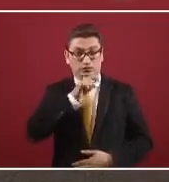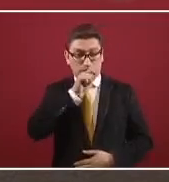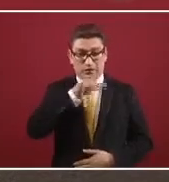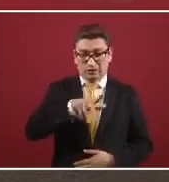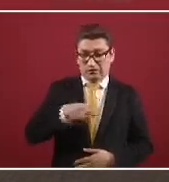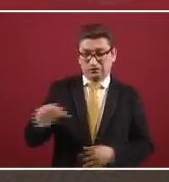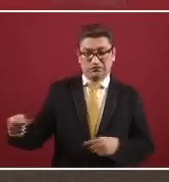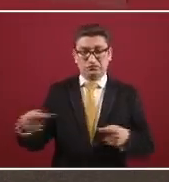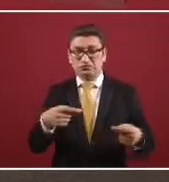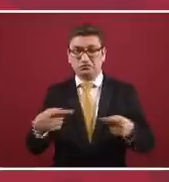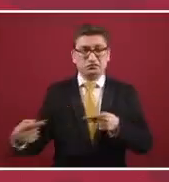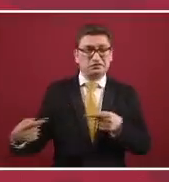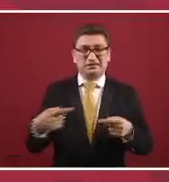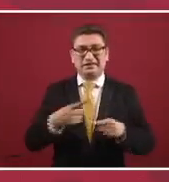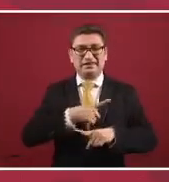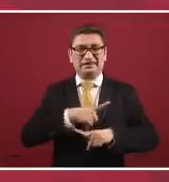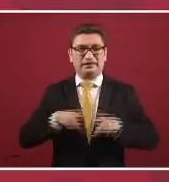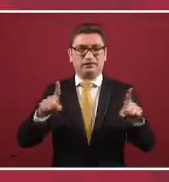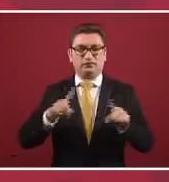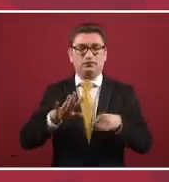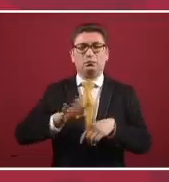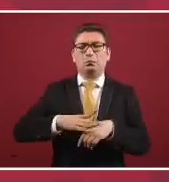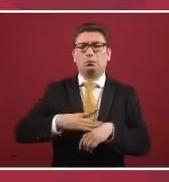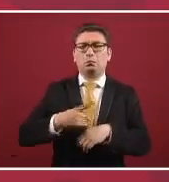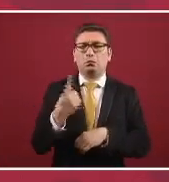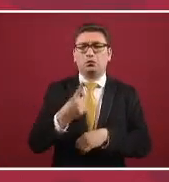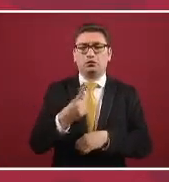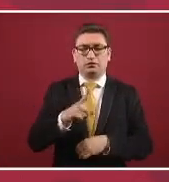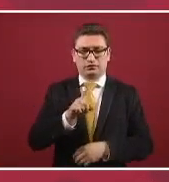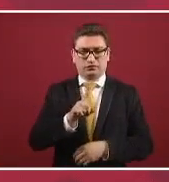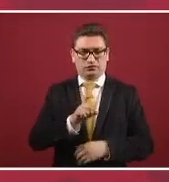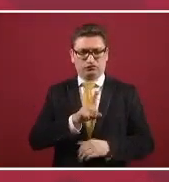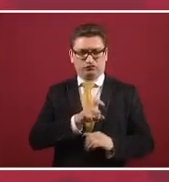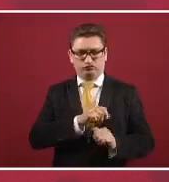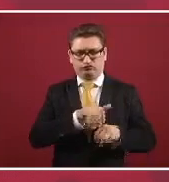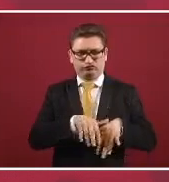porque parte del agua